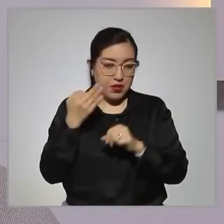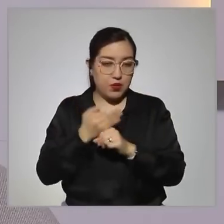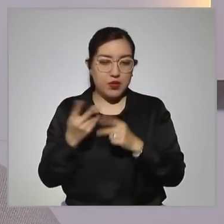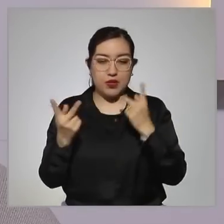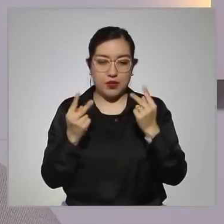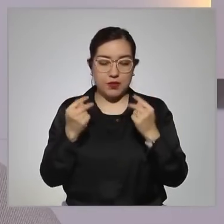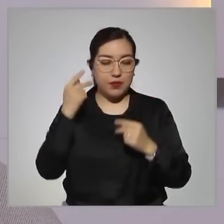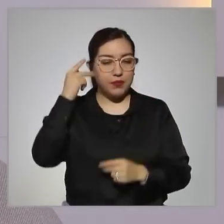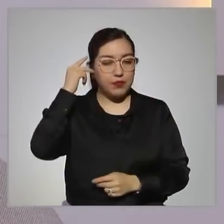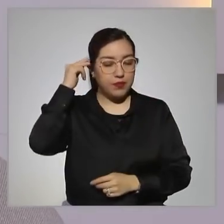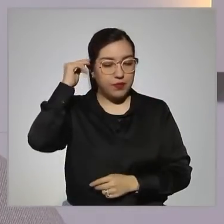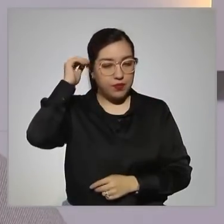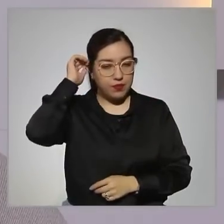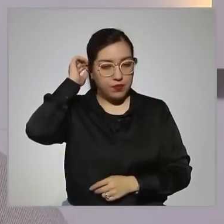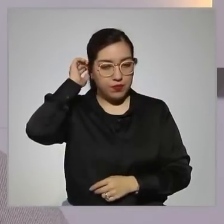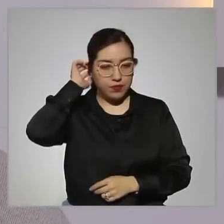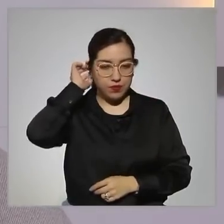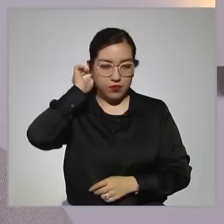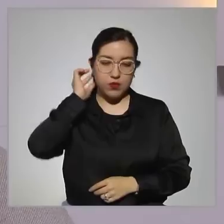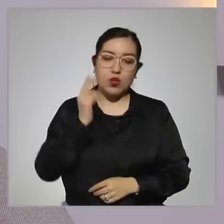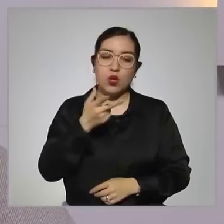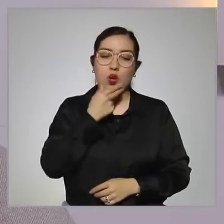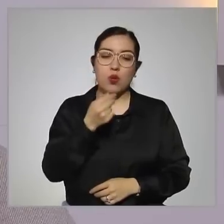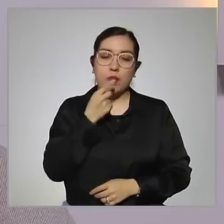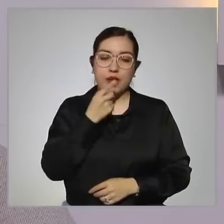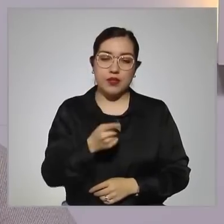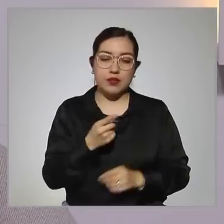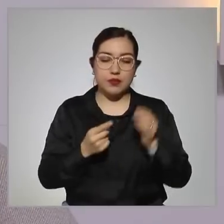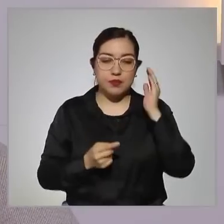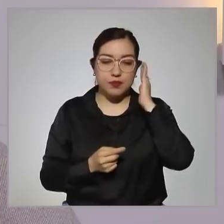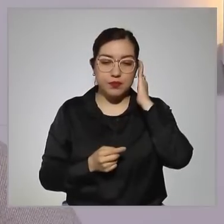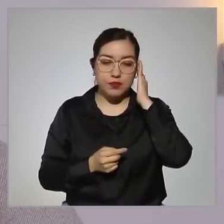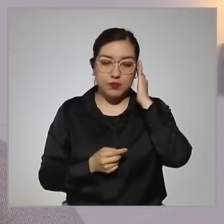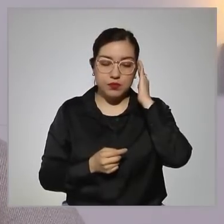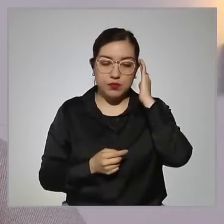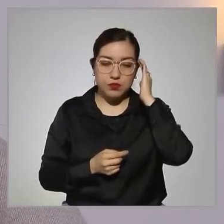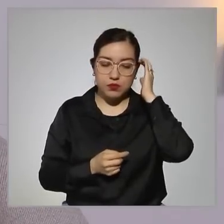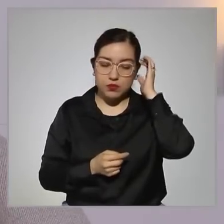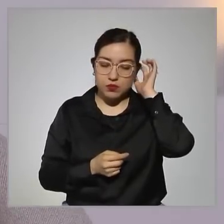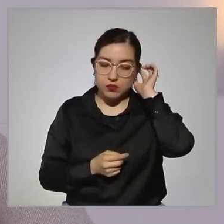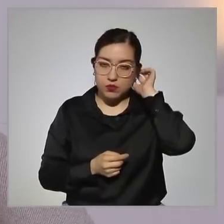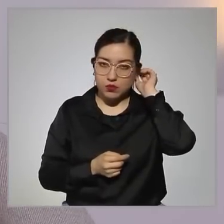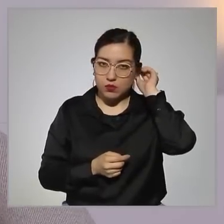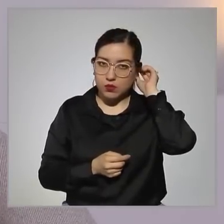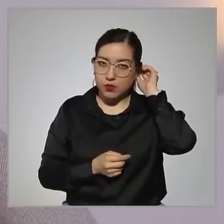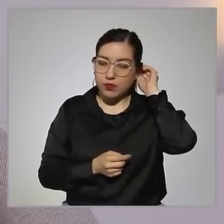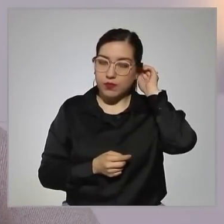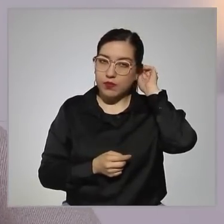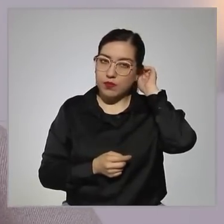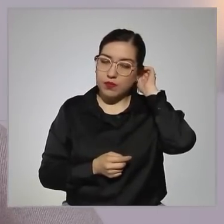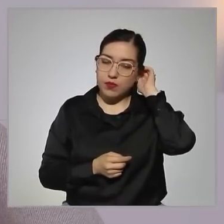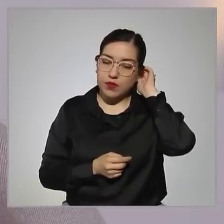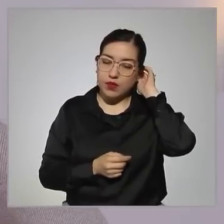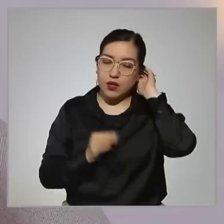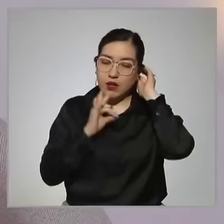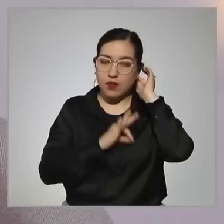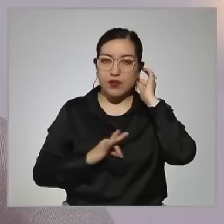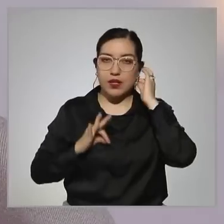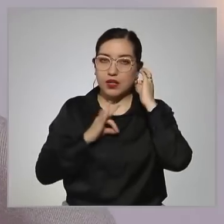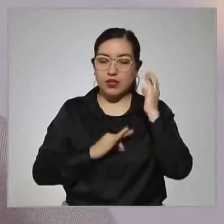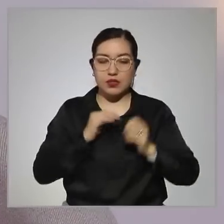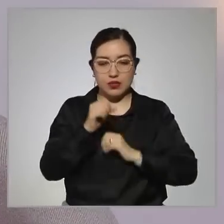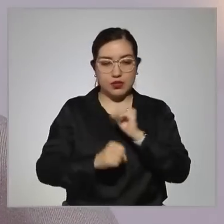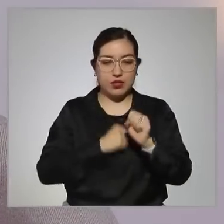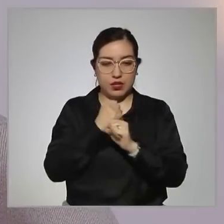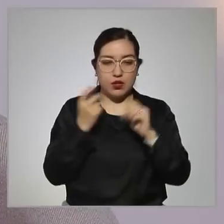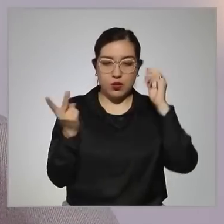redes sociales. Ricardo Hernández Ávila nos escribió y él nos dijo: feliz año nuevo, Pati y Diana Laura.